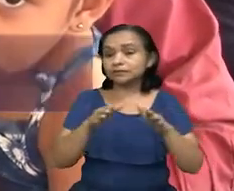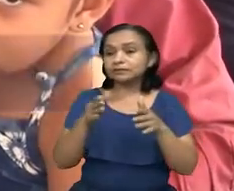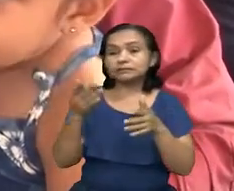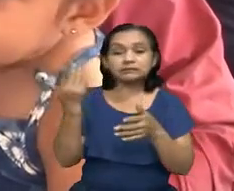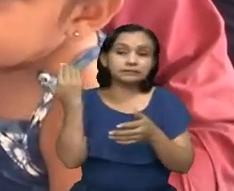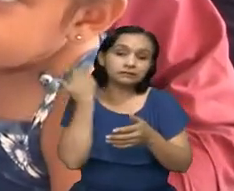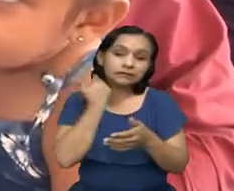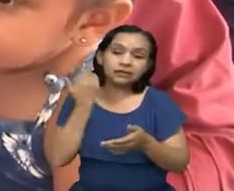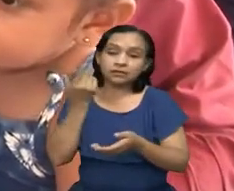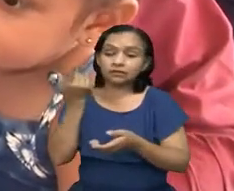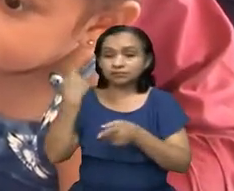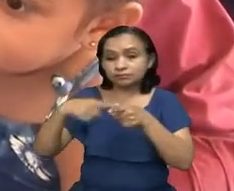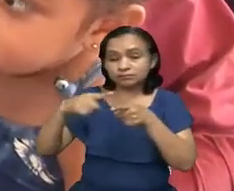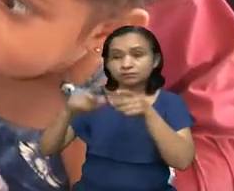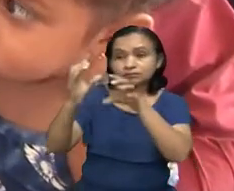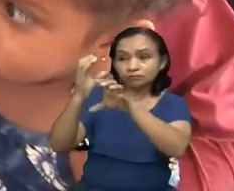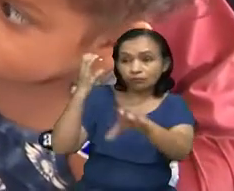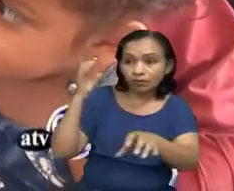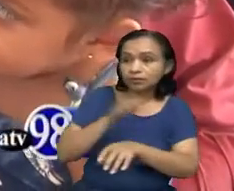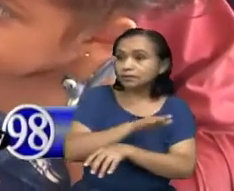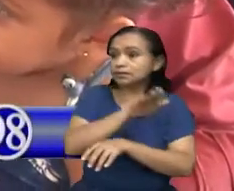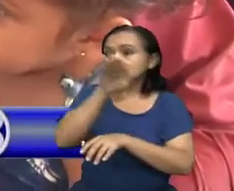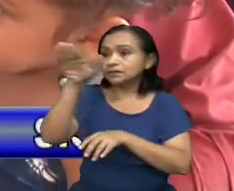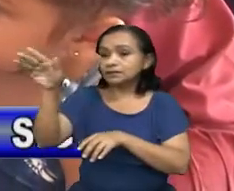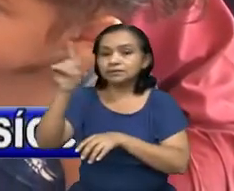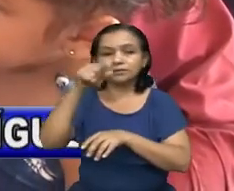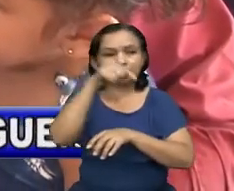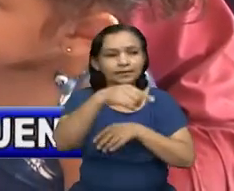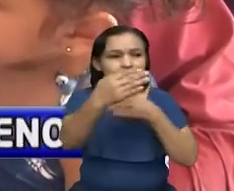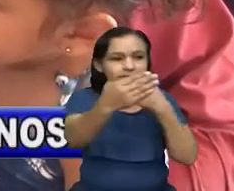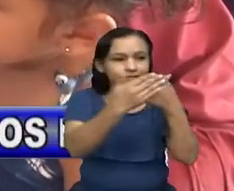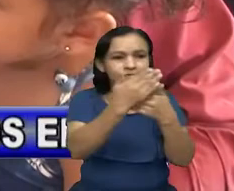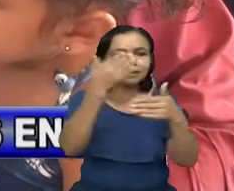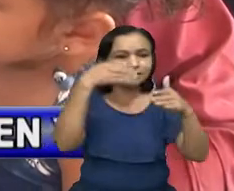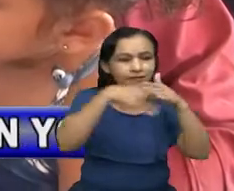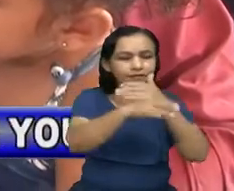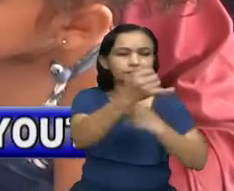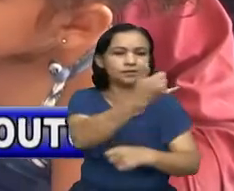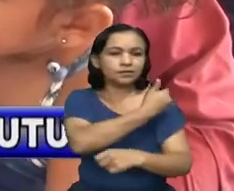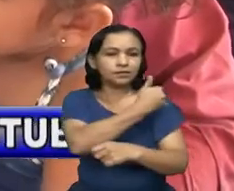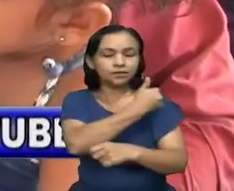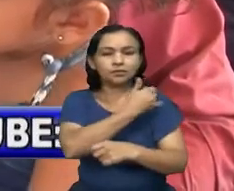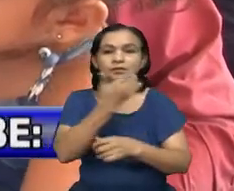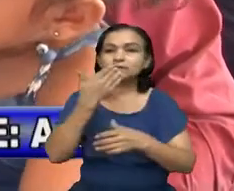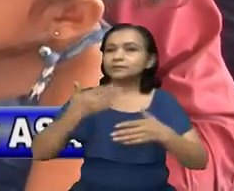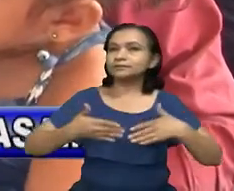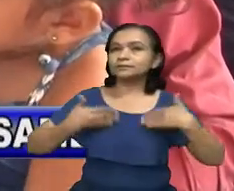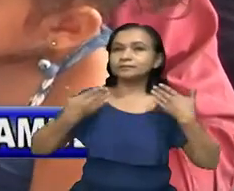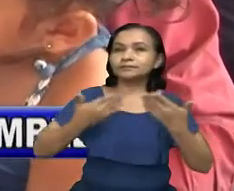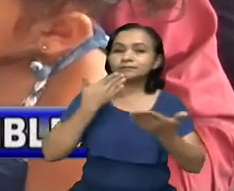pasaje ir a otro lado, tenerlo aquí nomás y venir, pues, es una gran bendición y le